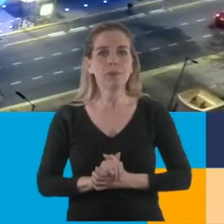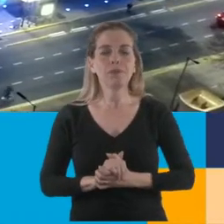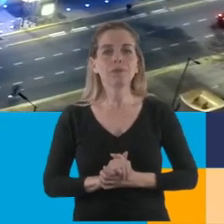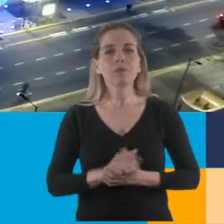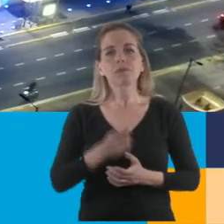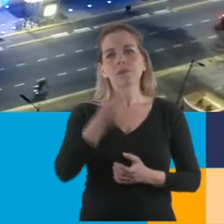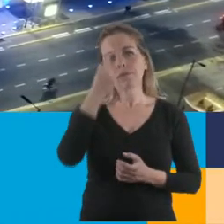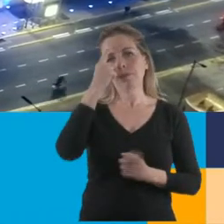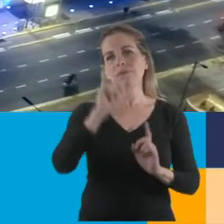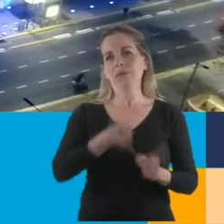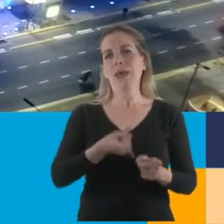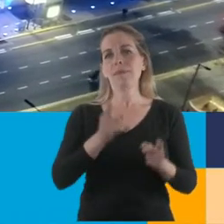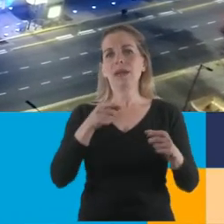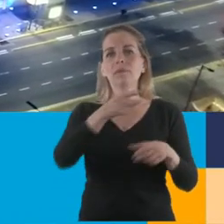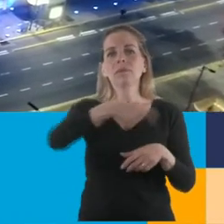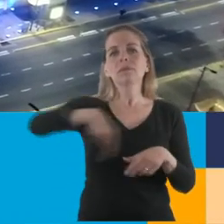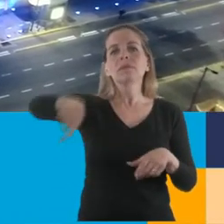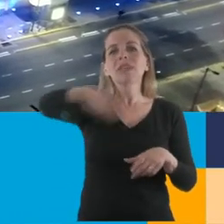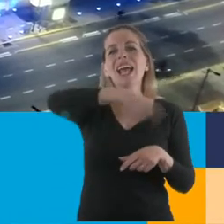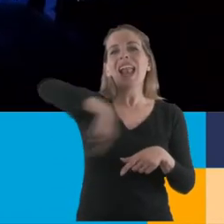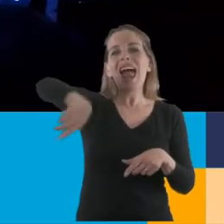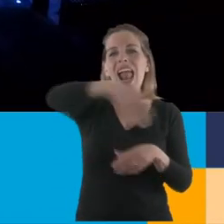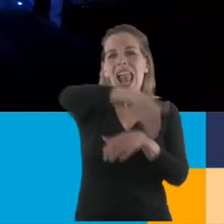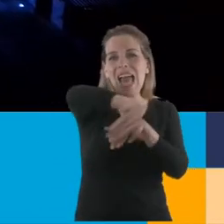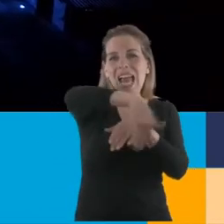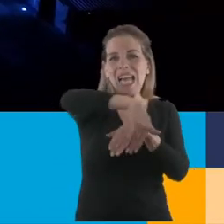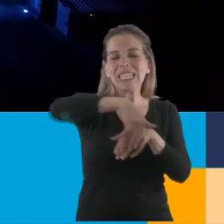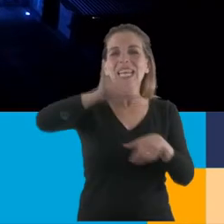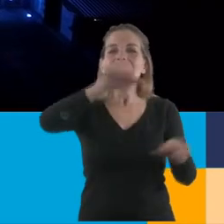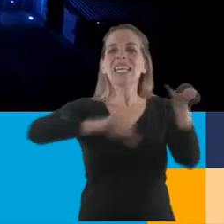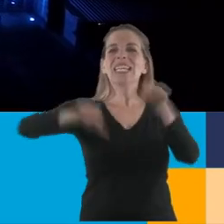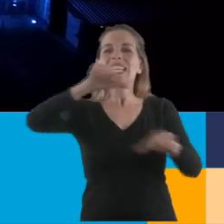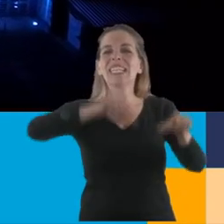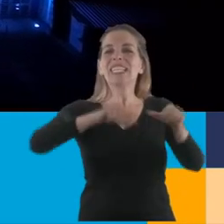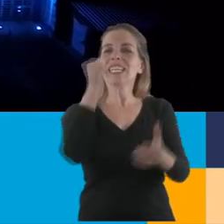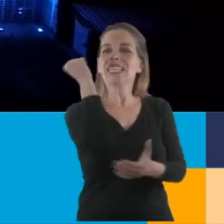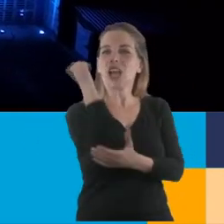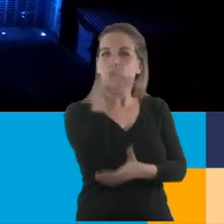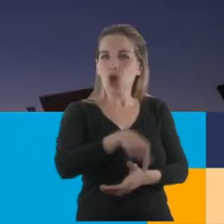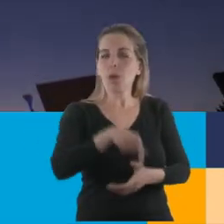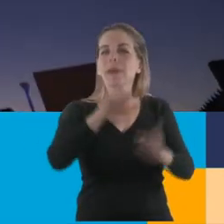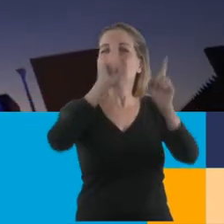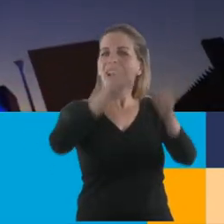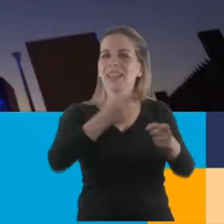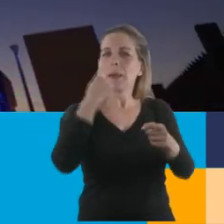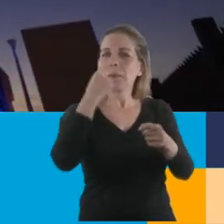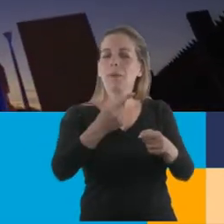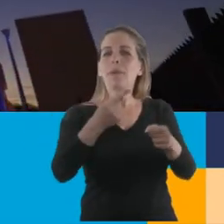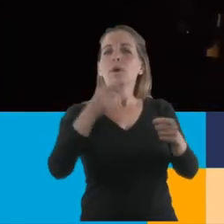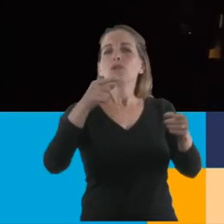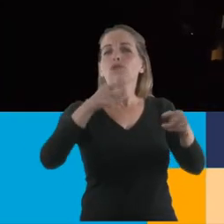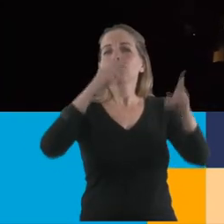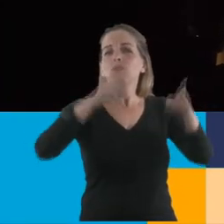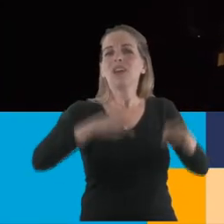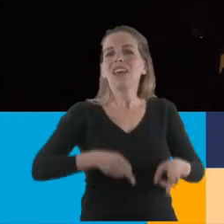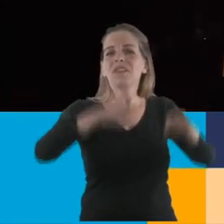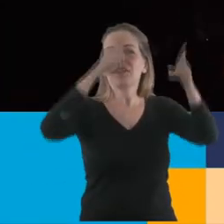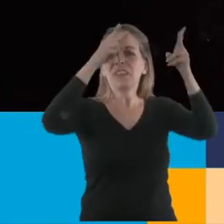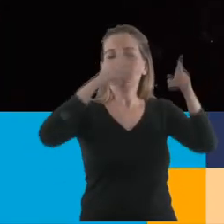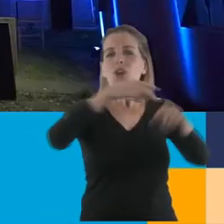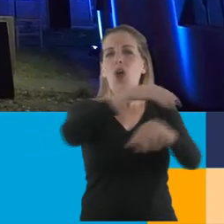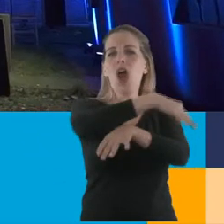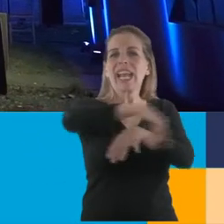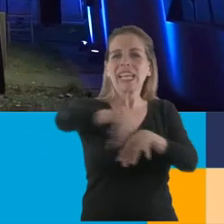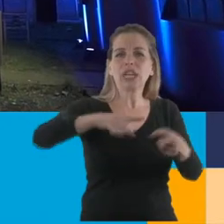reuniones ahí en la famosa rotonda de Ciencias Económicas. Bueno, estamos viendo arquitectura, ingeniería,